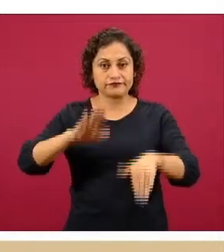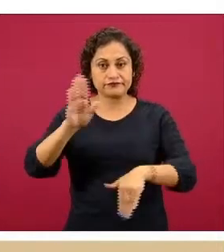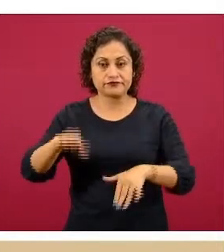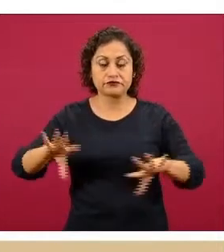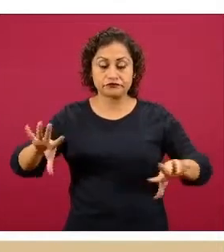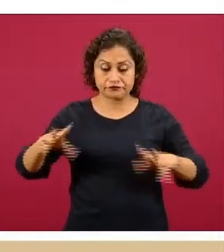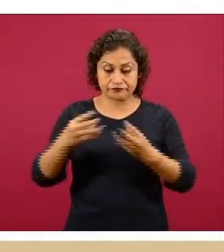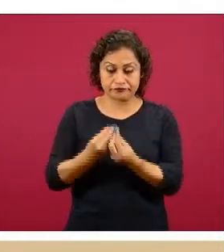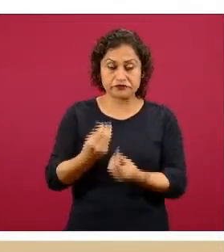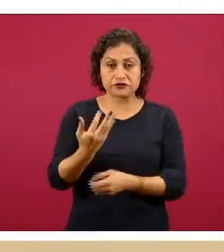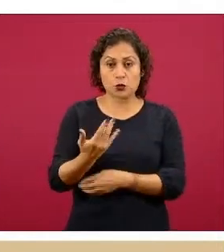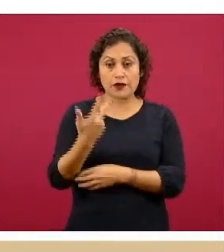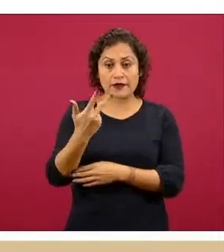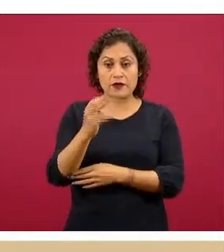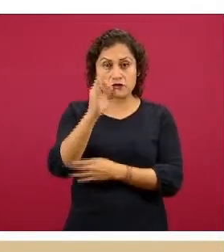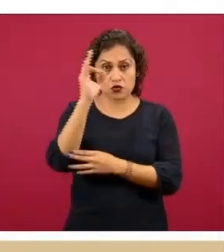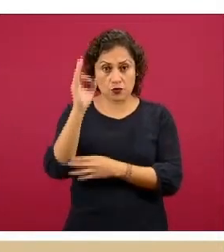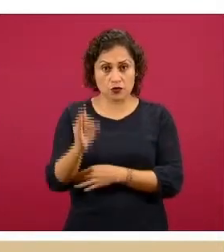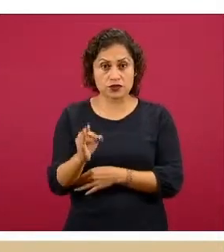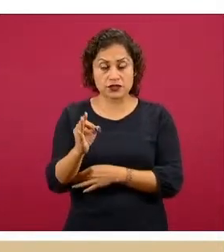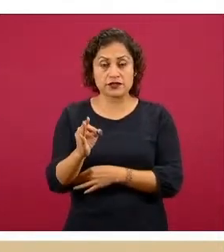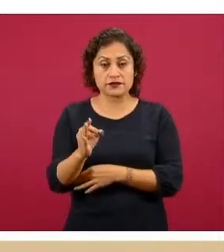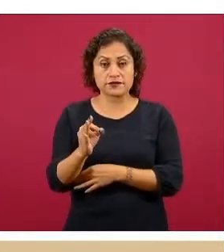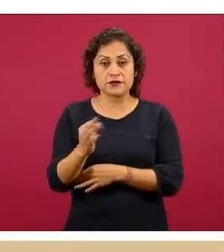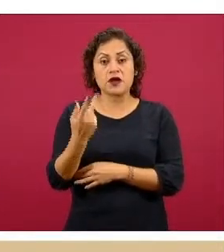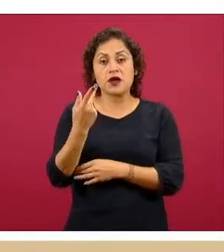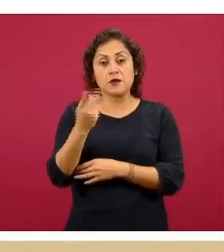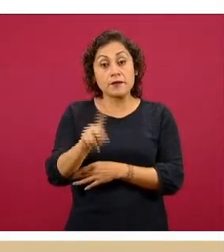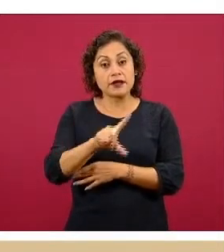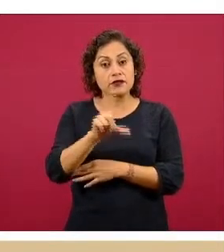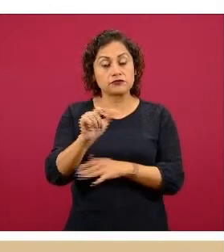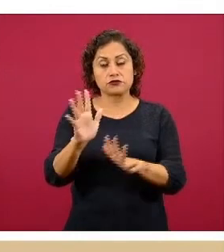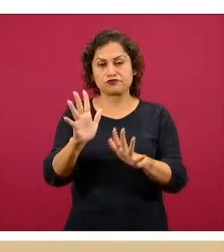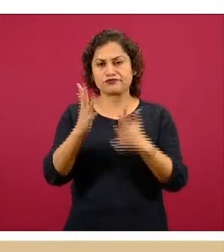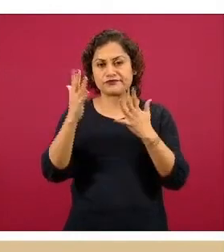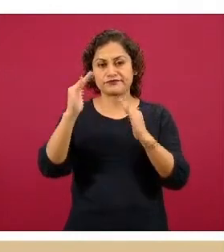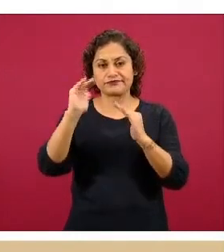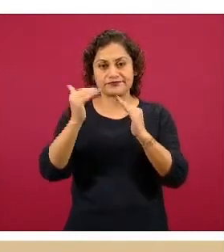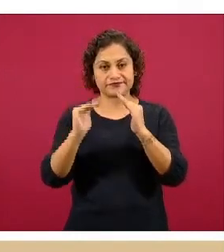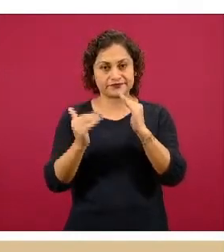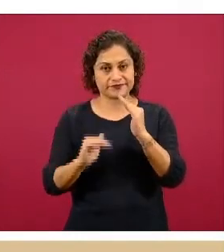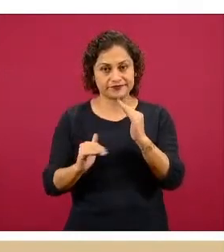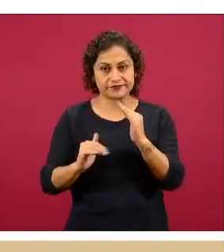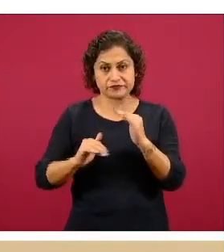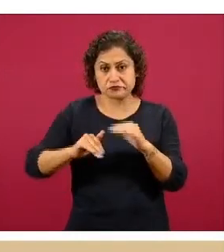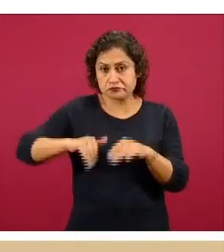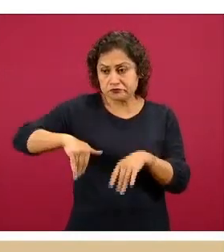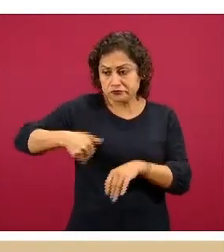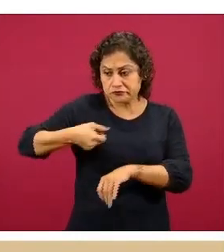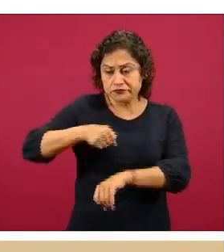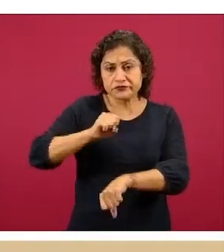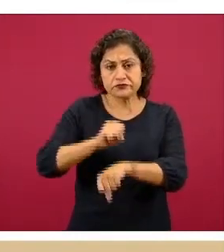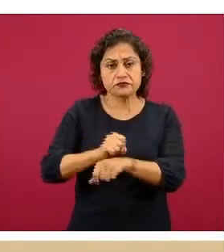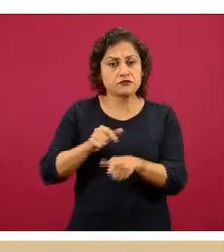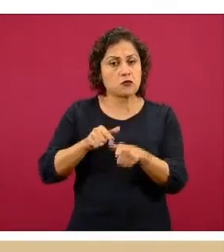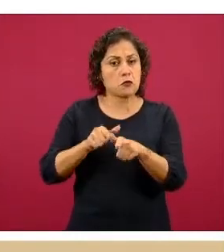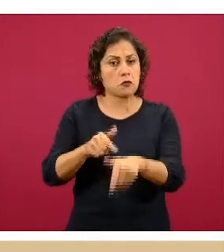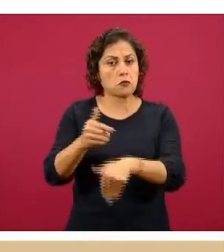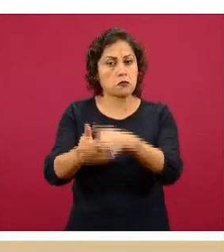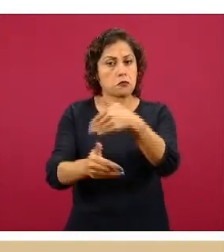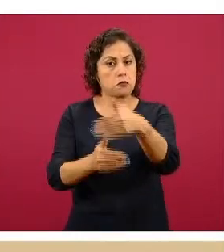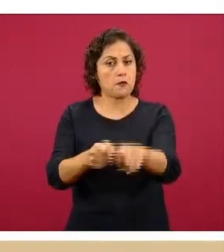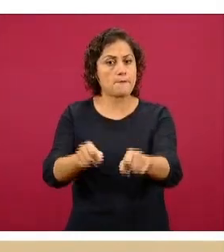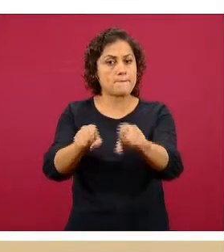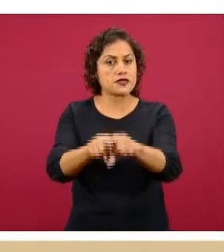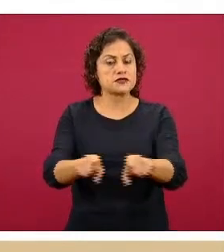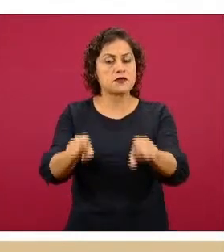hasta 58% de exceso, pero también tuvo un descenso muy rápido y ya en las últimas semanas prácticamente se ha mantenido estable